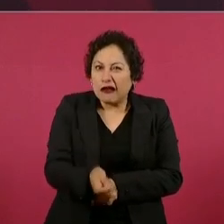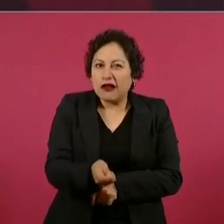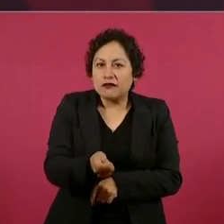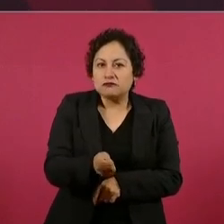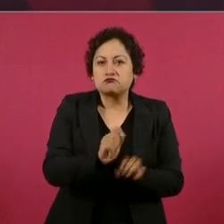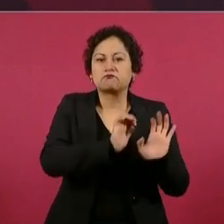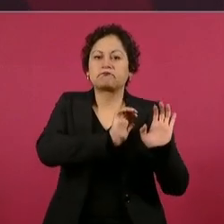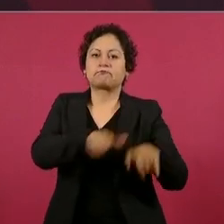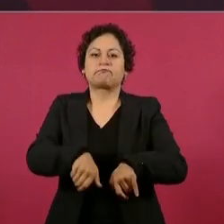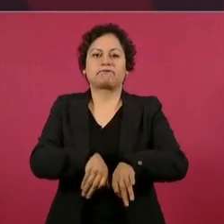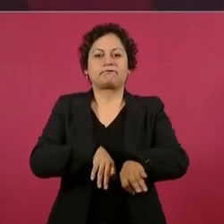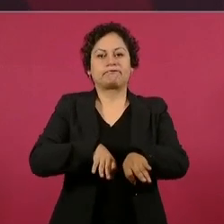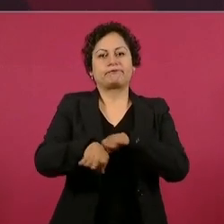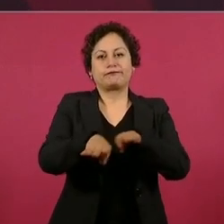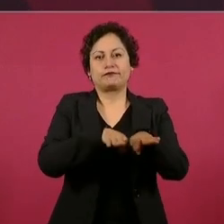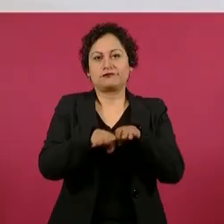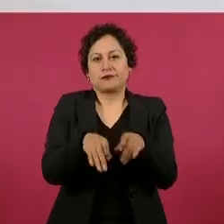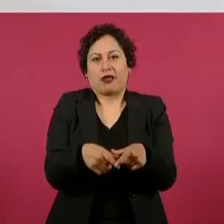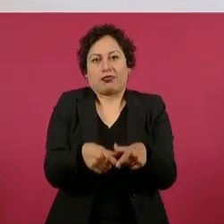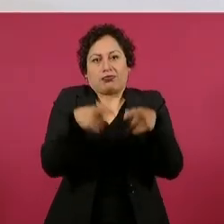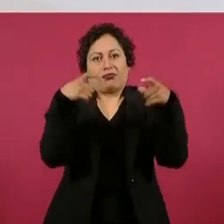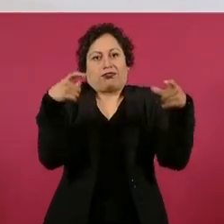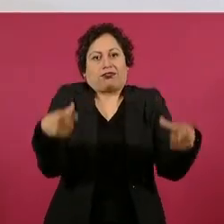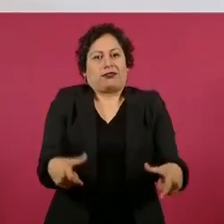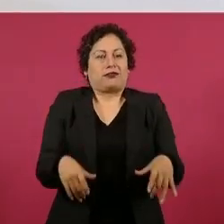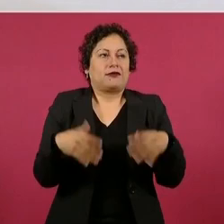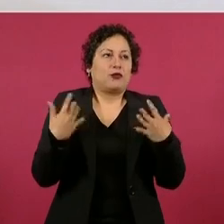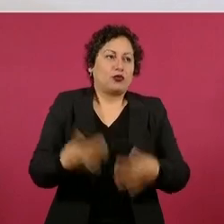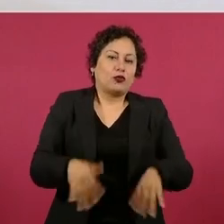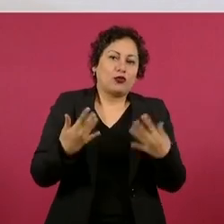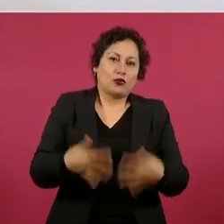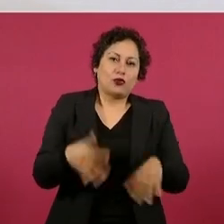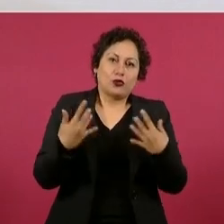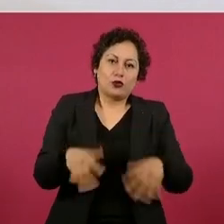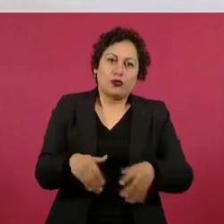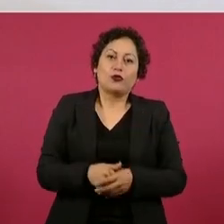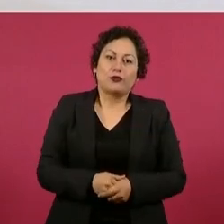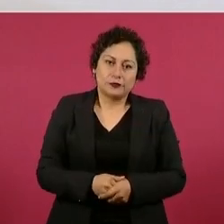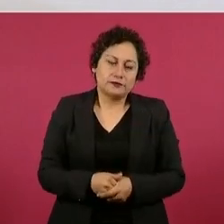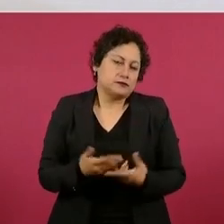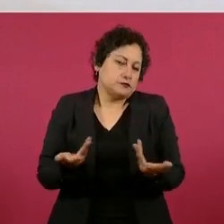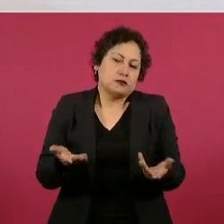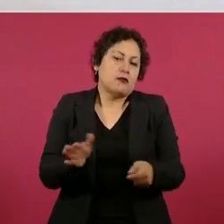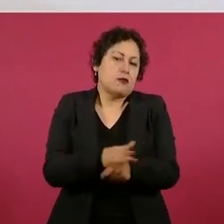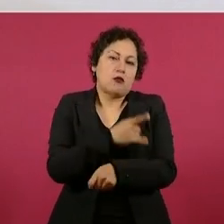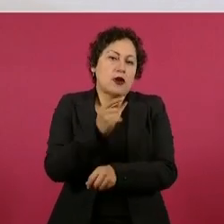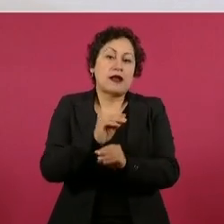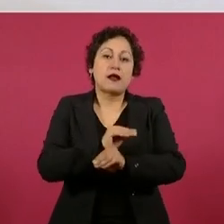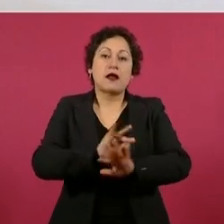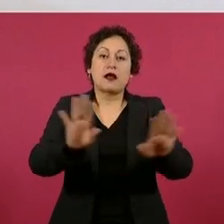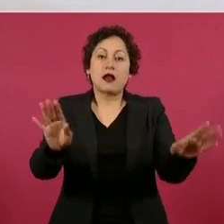mucho trabajo se va a reactivar con la industria de la construcción,